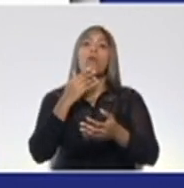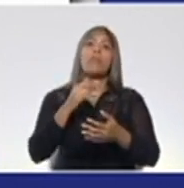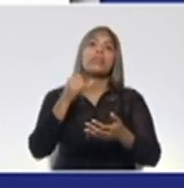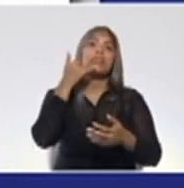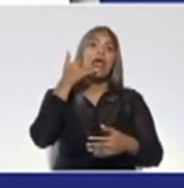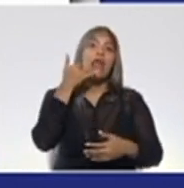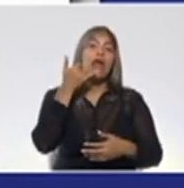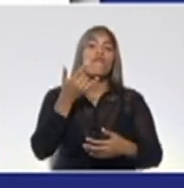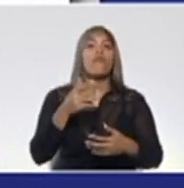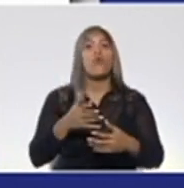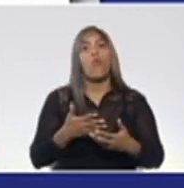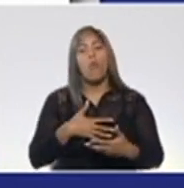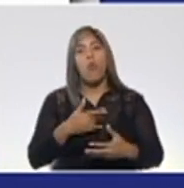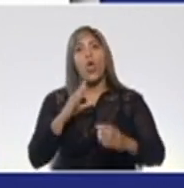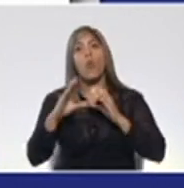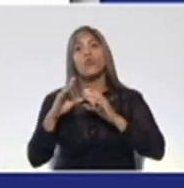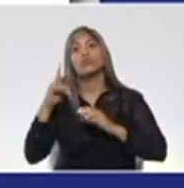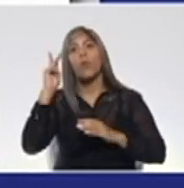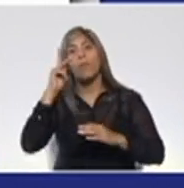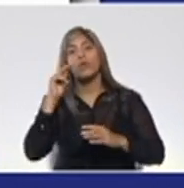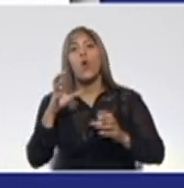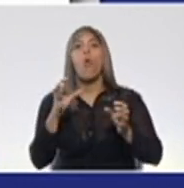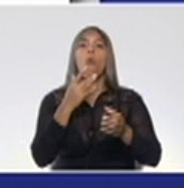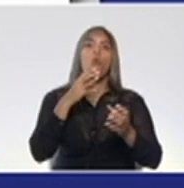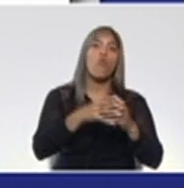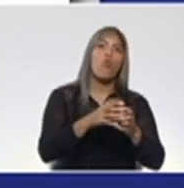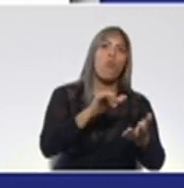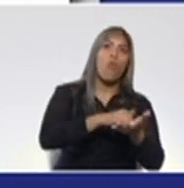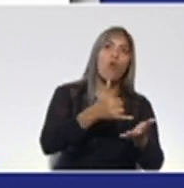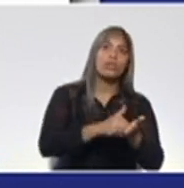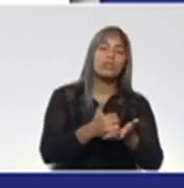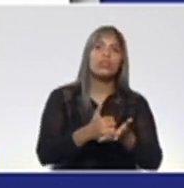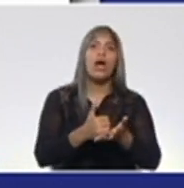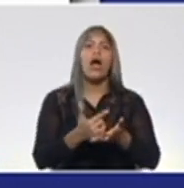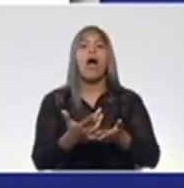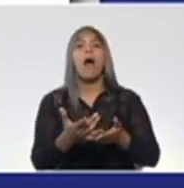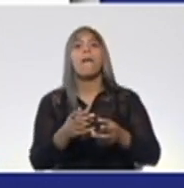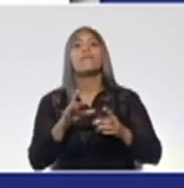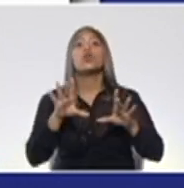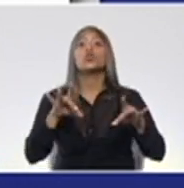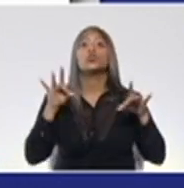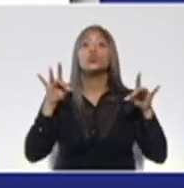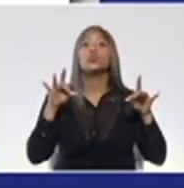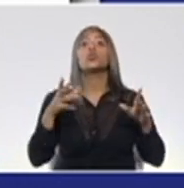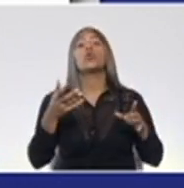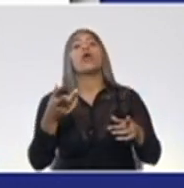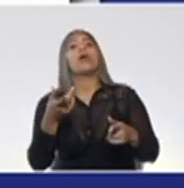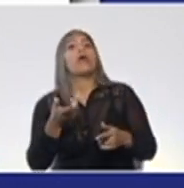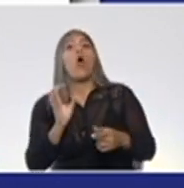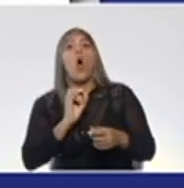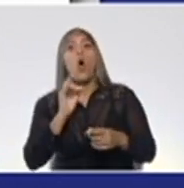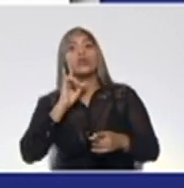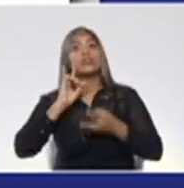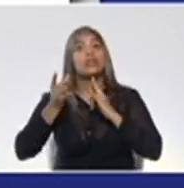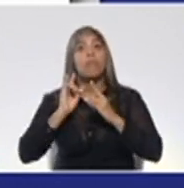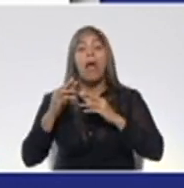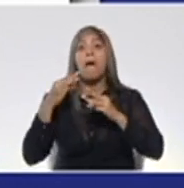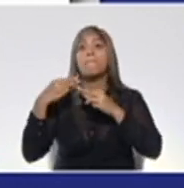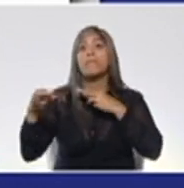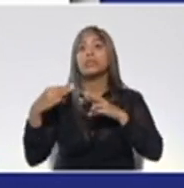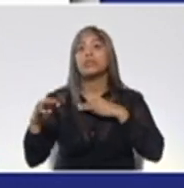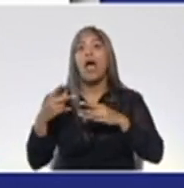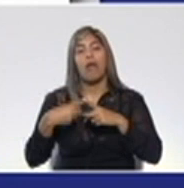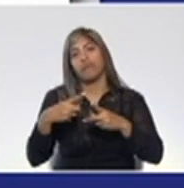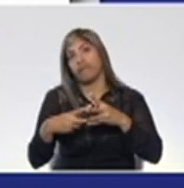medios disponibles, grupos de WhatsApp, por Zoom, por una llamada telefónica, mensaje de texto, entre